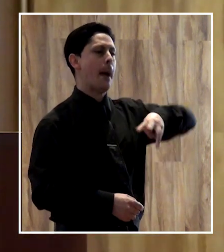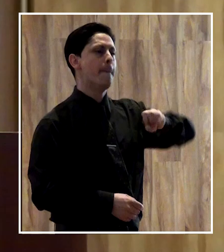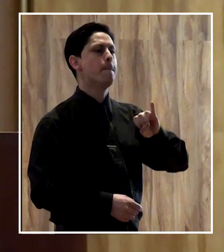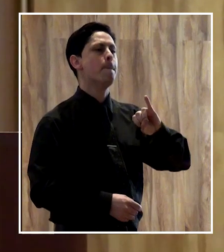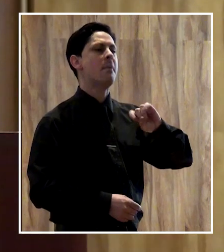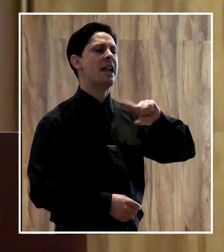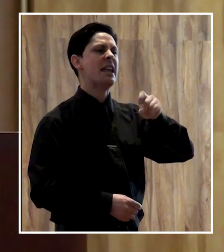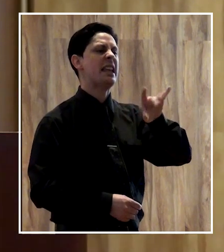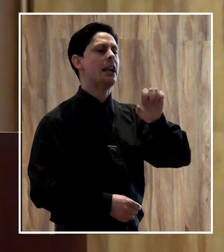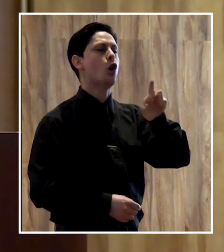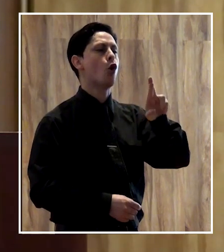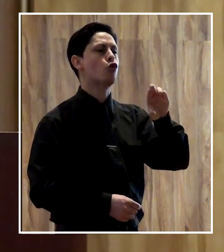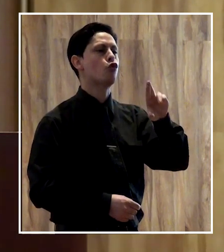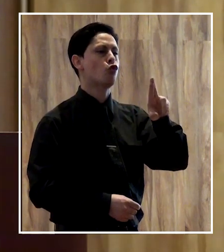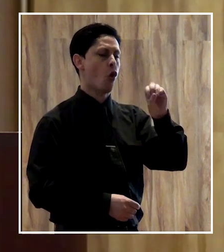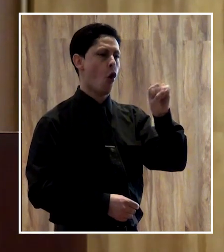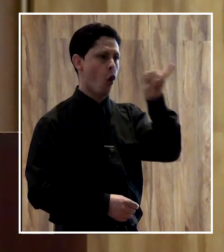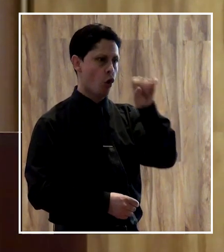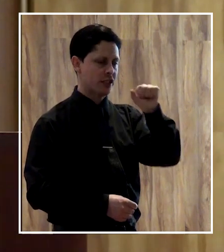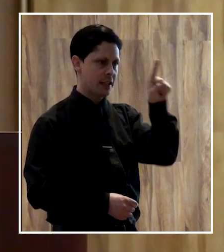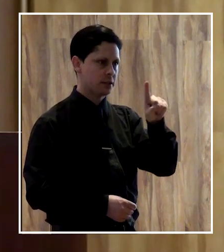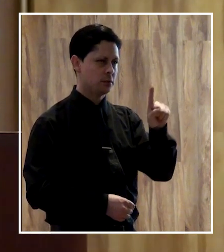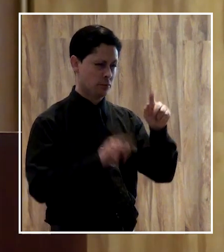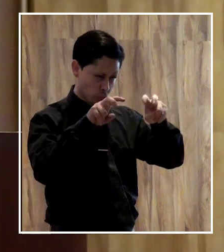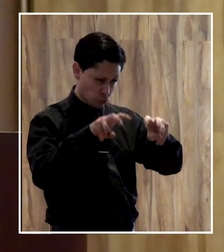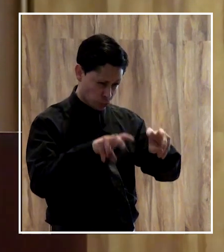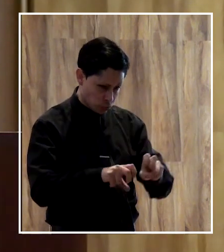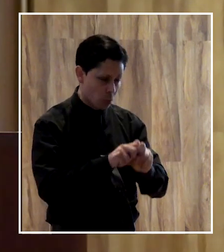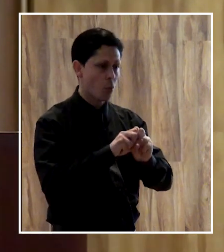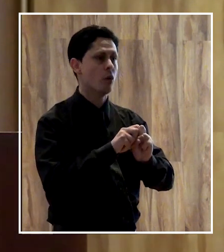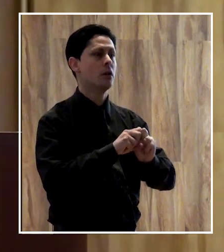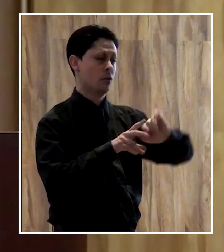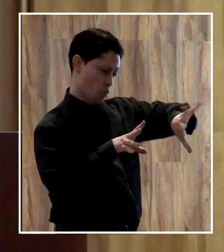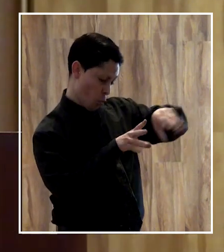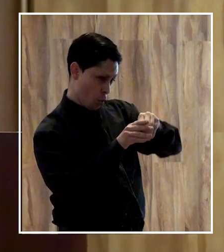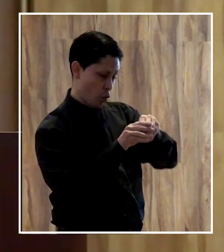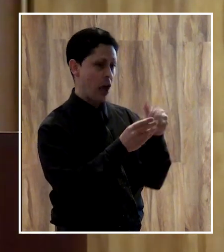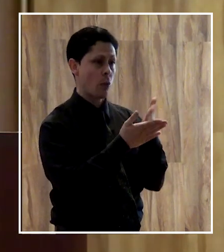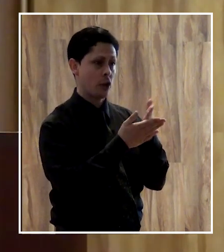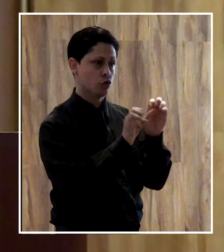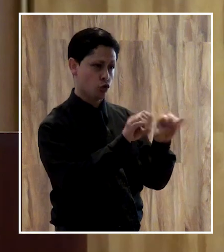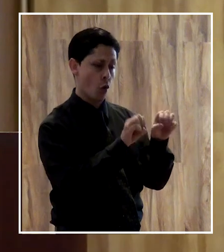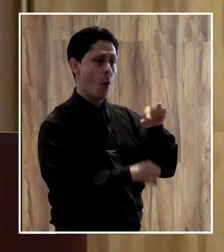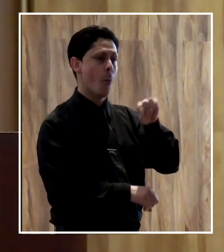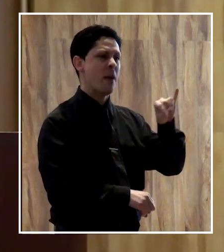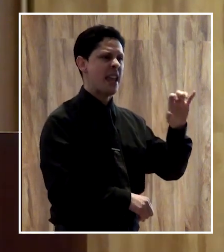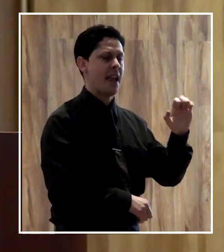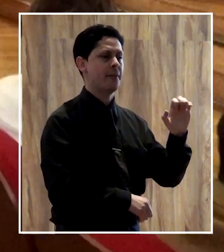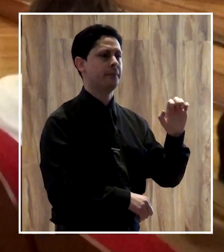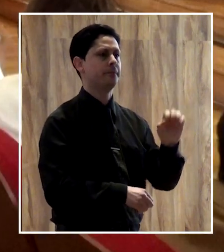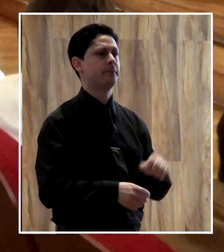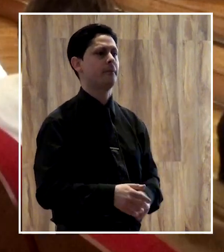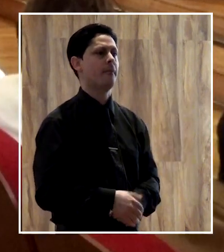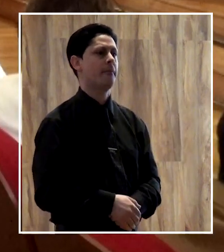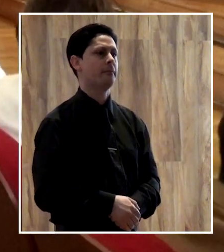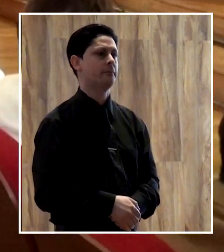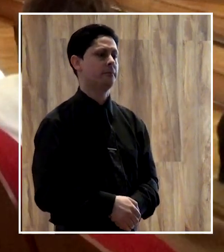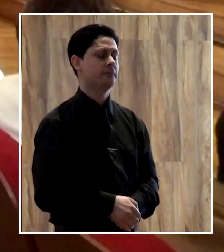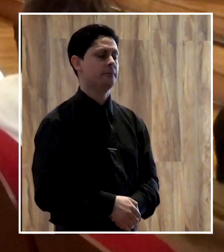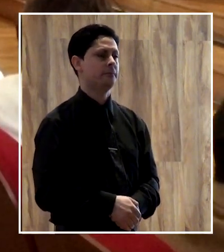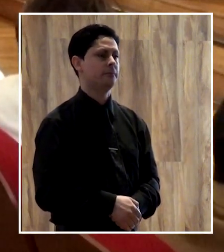Señor Miguel Rosas Reyes, director ejecutivo del Programa Interdisciplinario de Investigaciones en Educación, PIE.